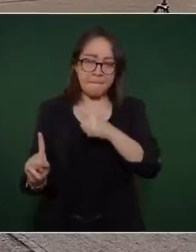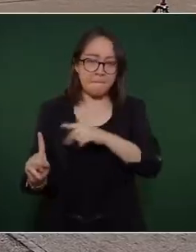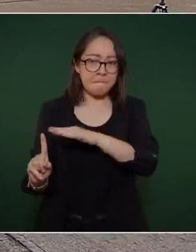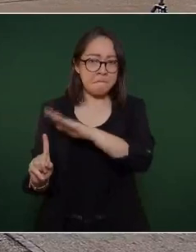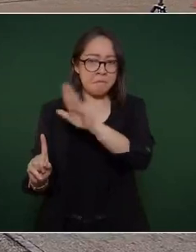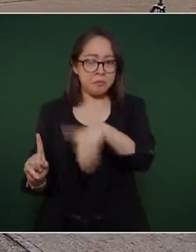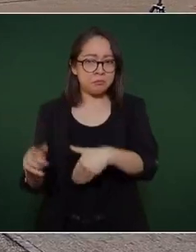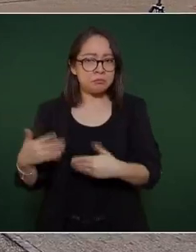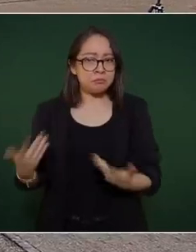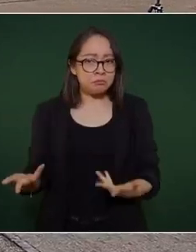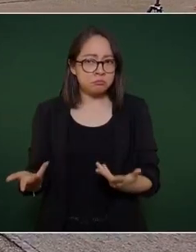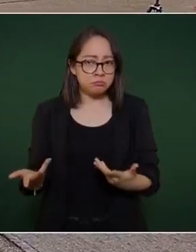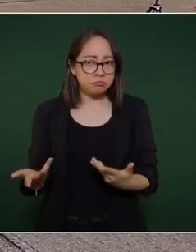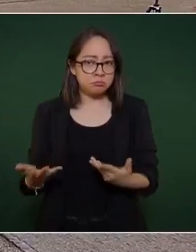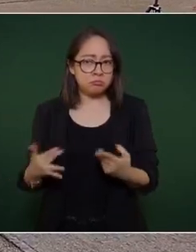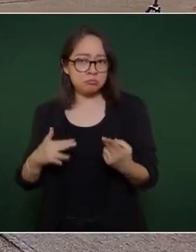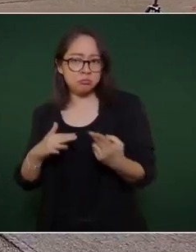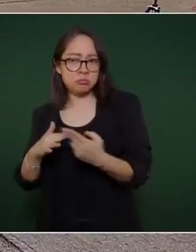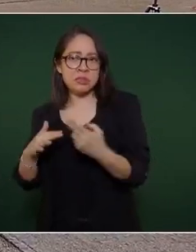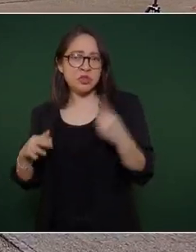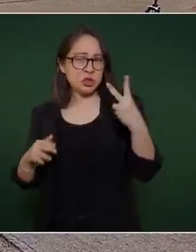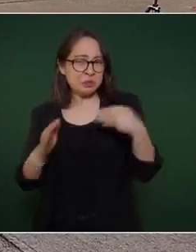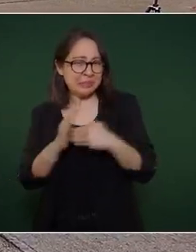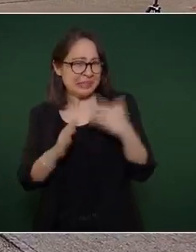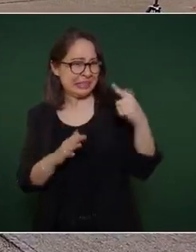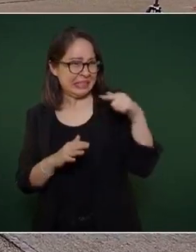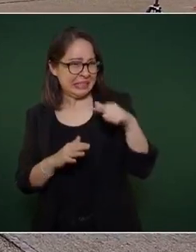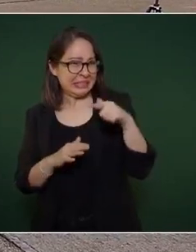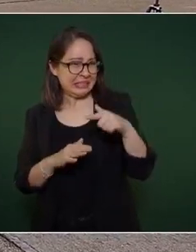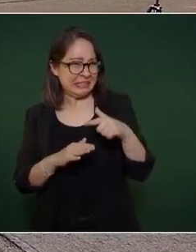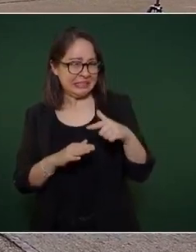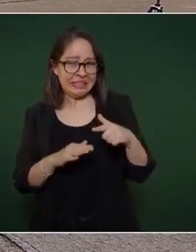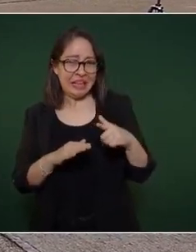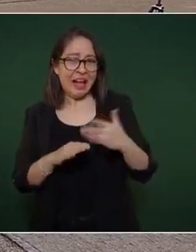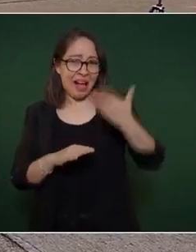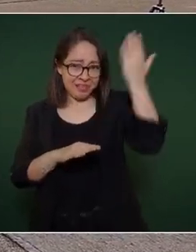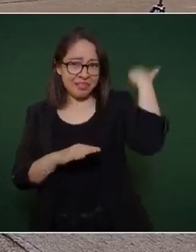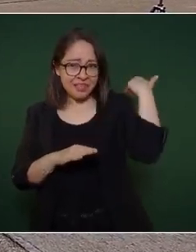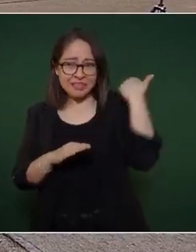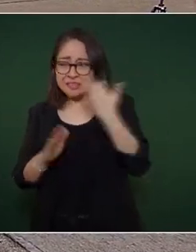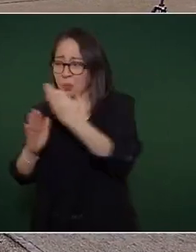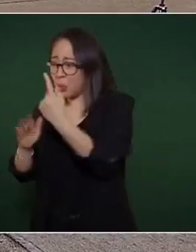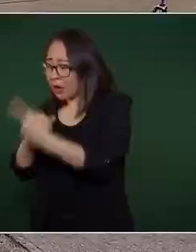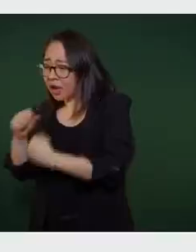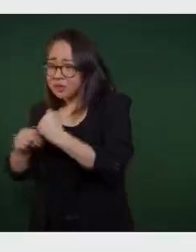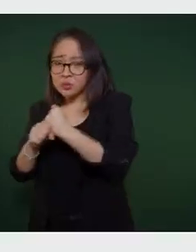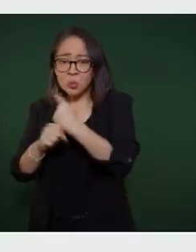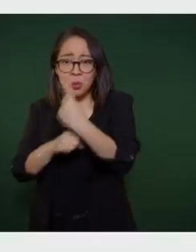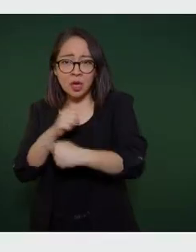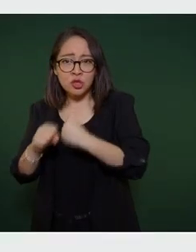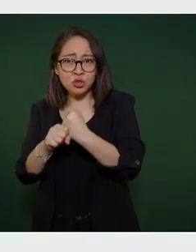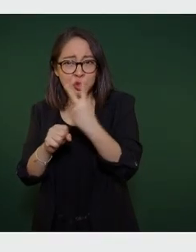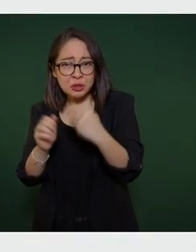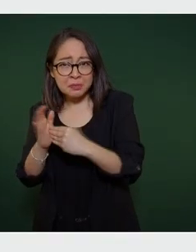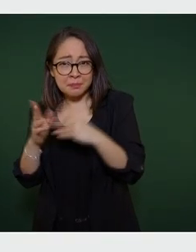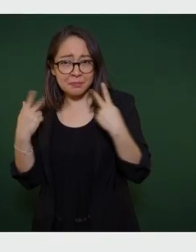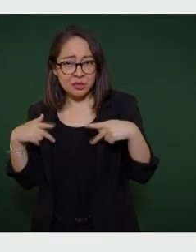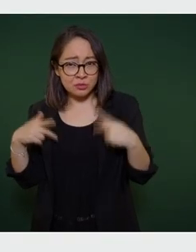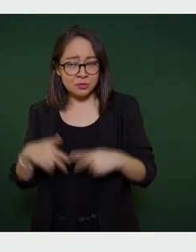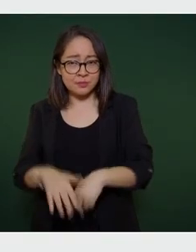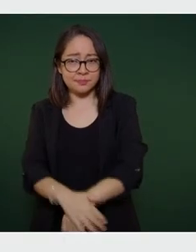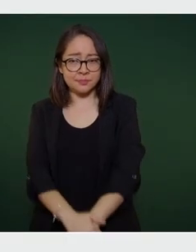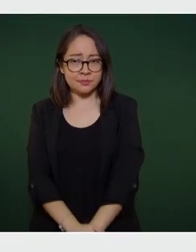dejaron en el 2017 en más de 2,000 al año, tiene una reducción en nuestros ya